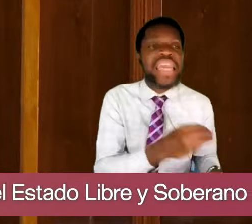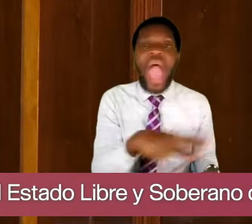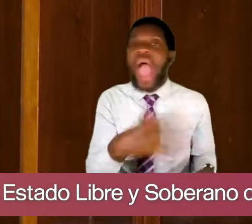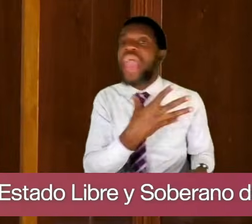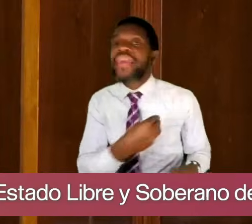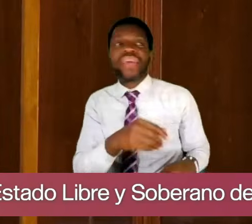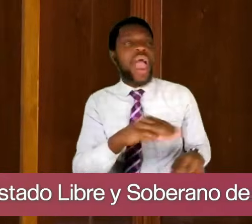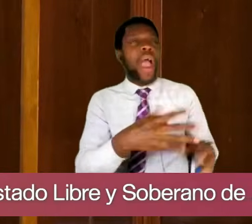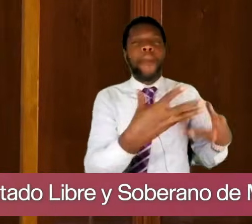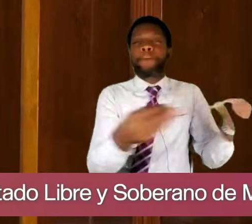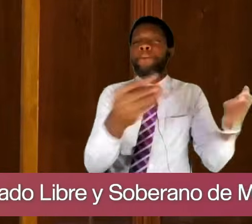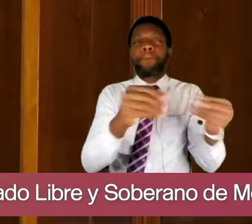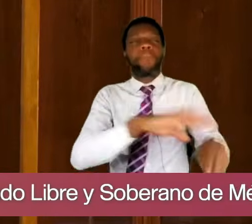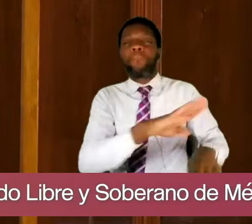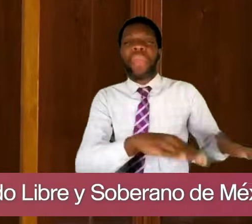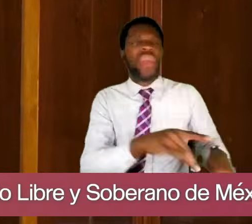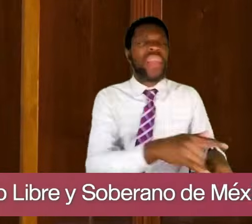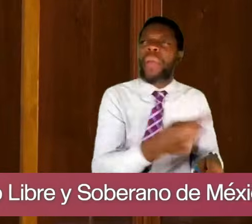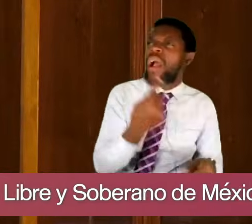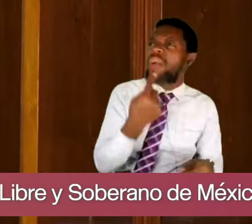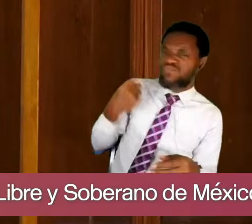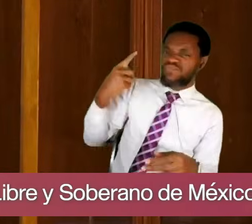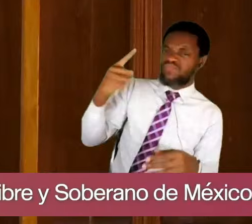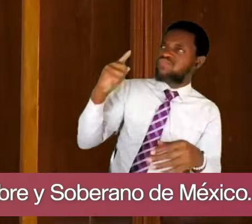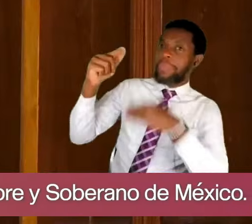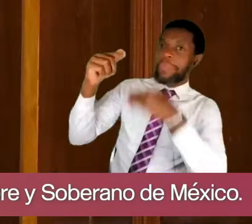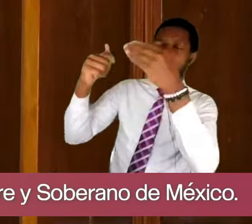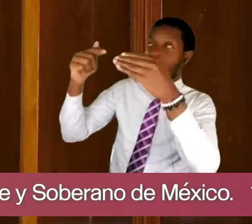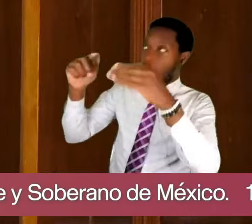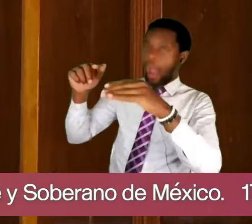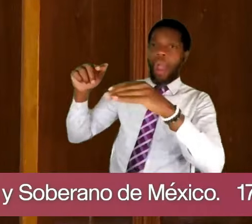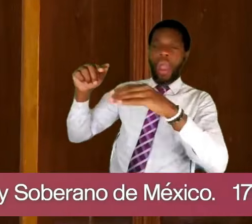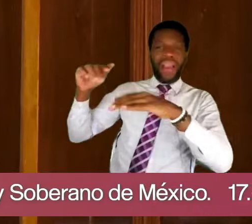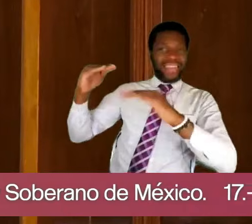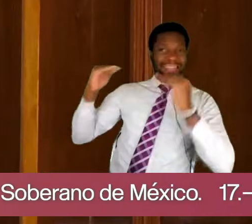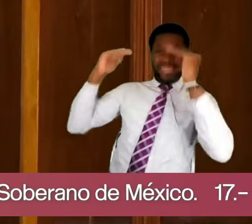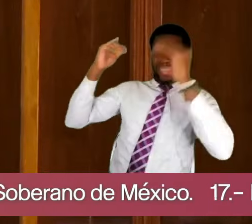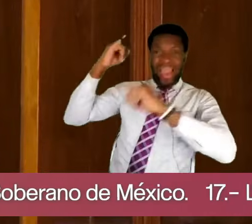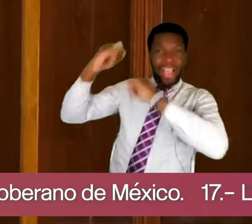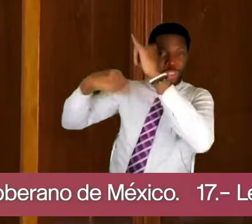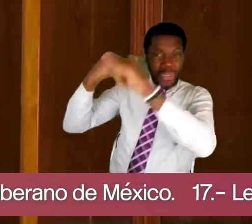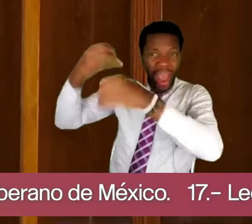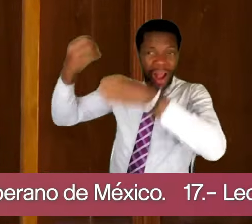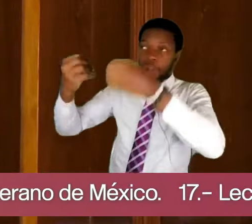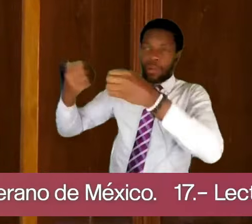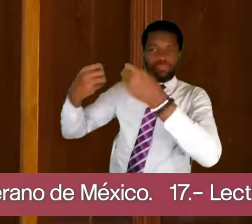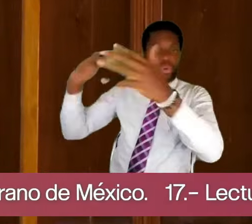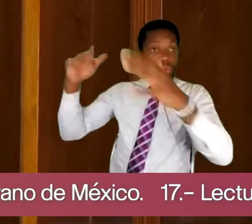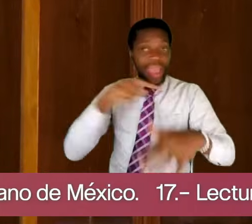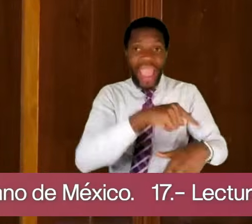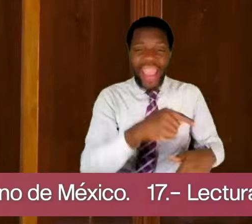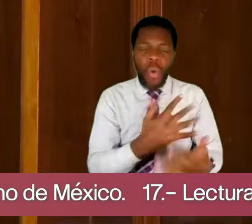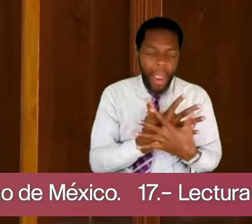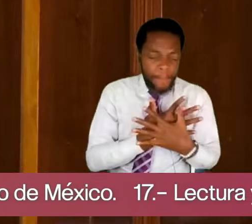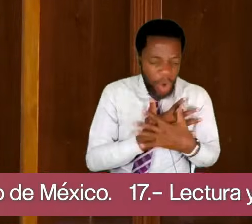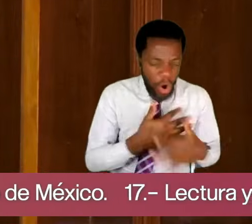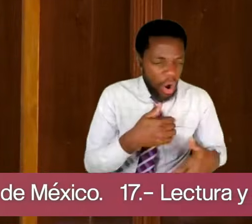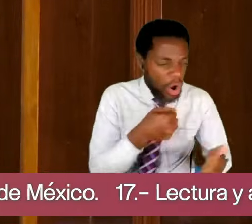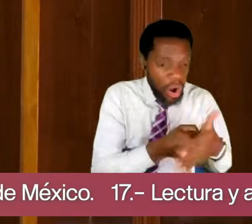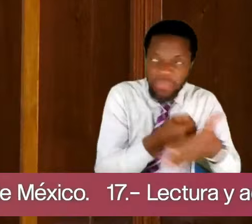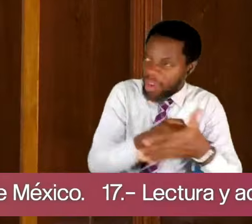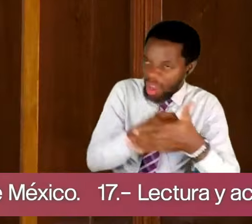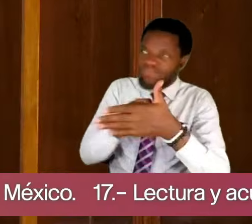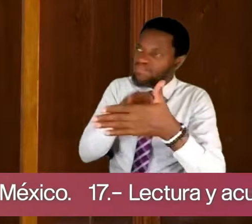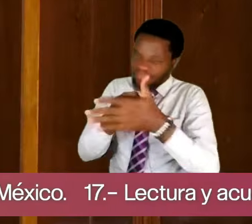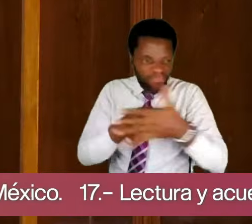altas cortes, han convertido su amor en una forma de defensa colectiva. Esta